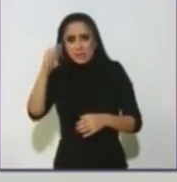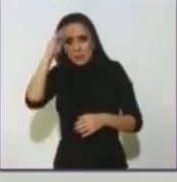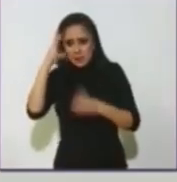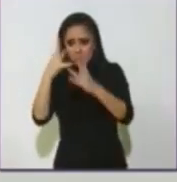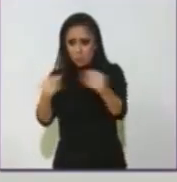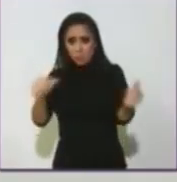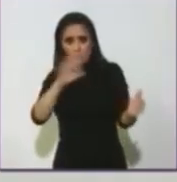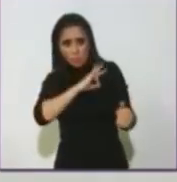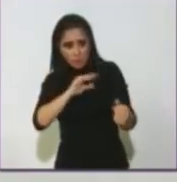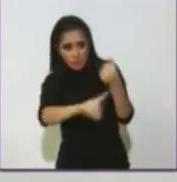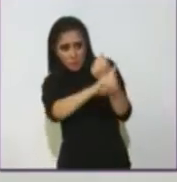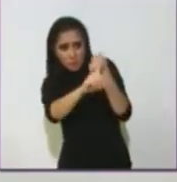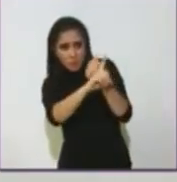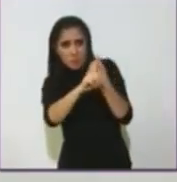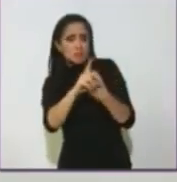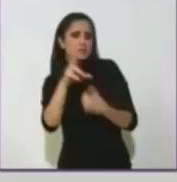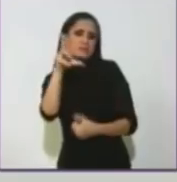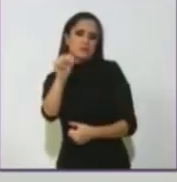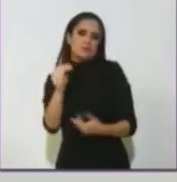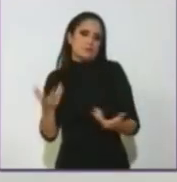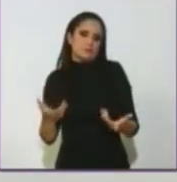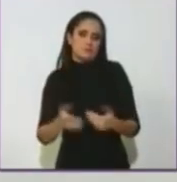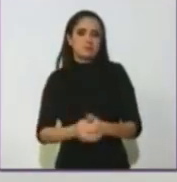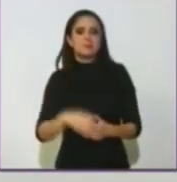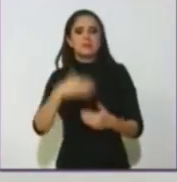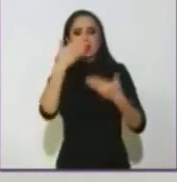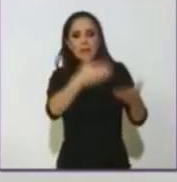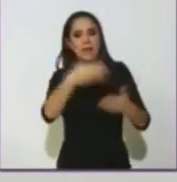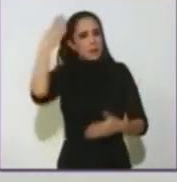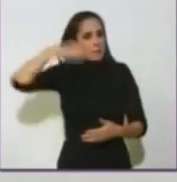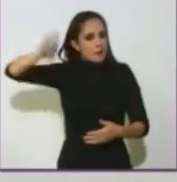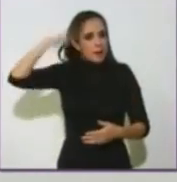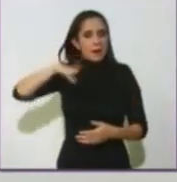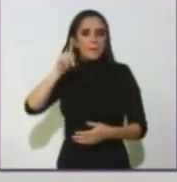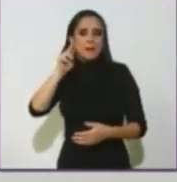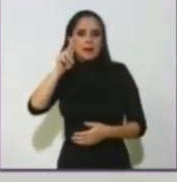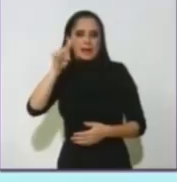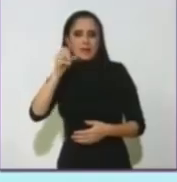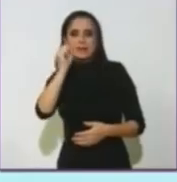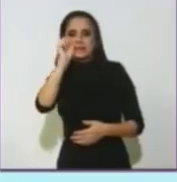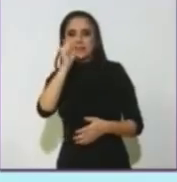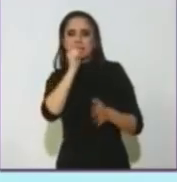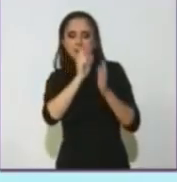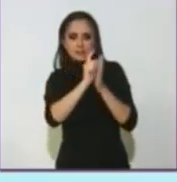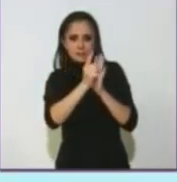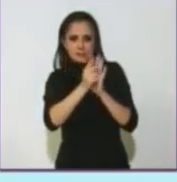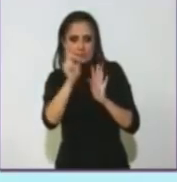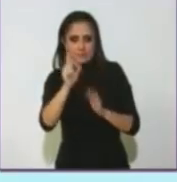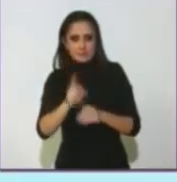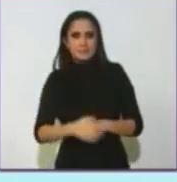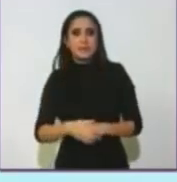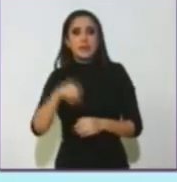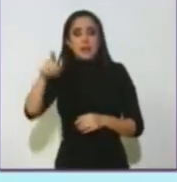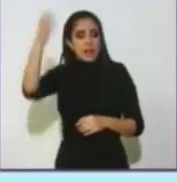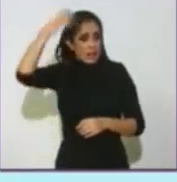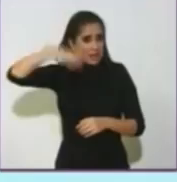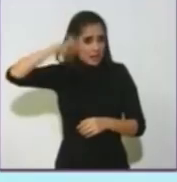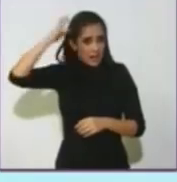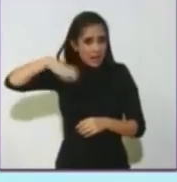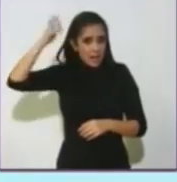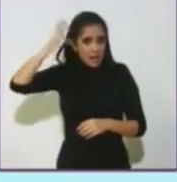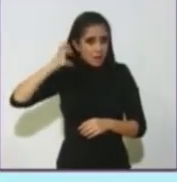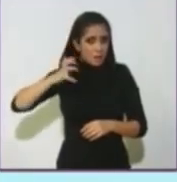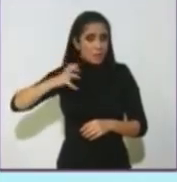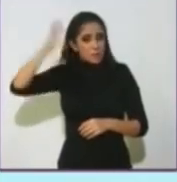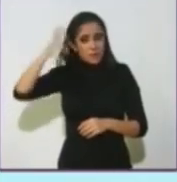adelante colisión por la ciudad de méxico al frente alejandra barrales hasta 30 segundos cloud tema aún está reprobada en justicia la